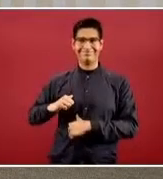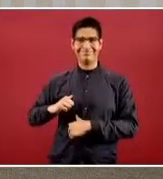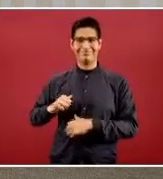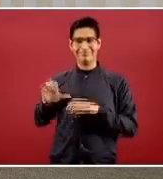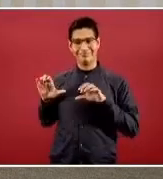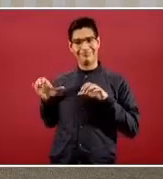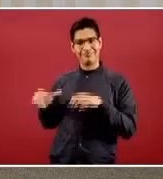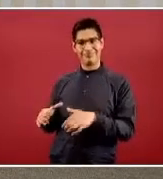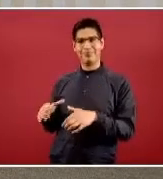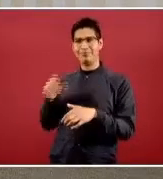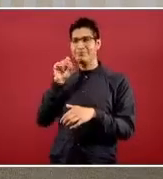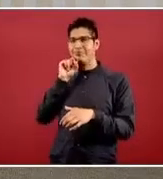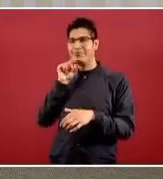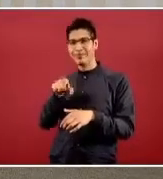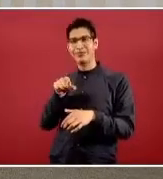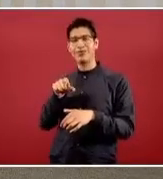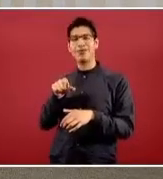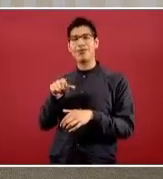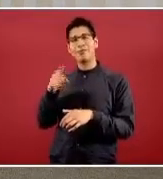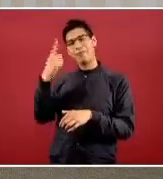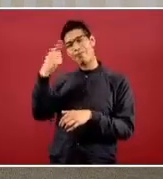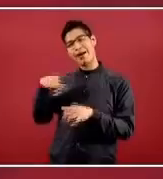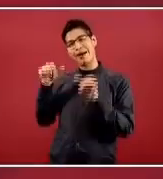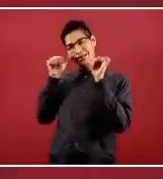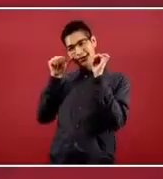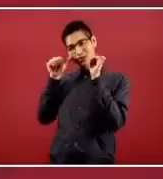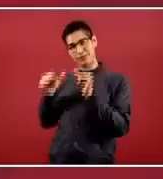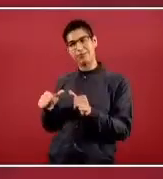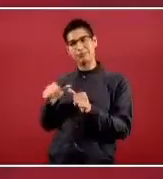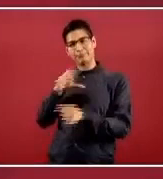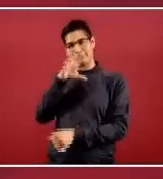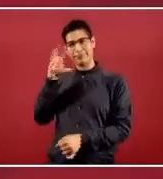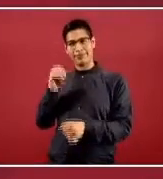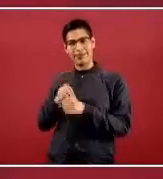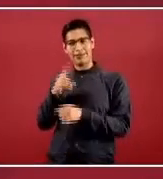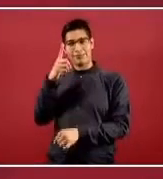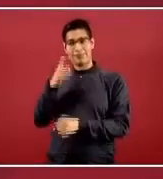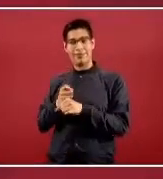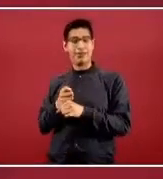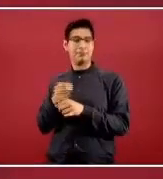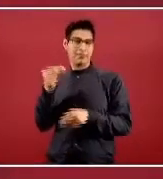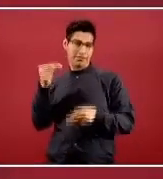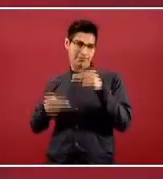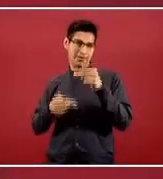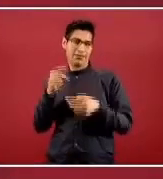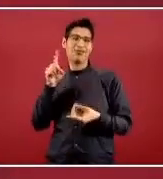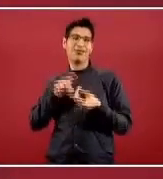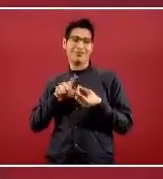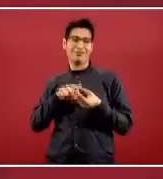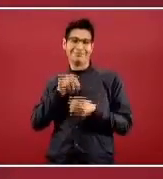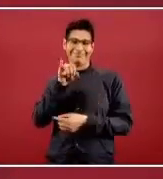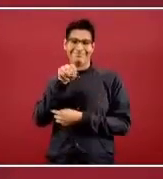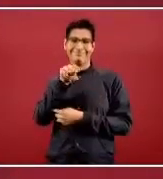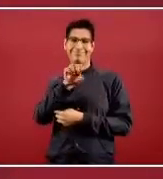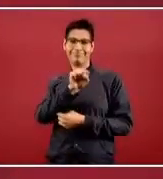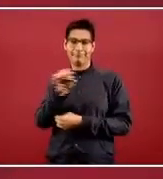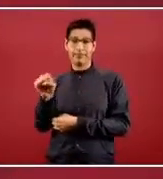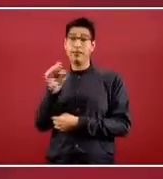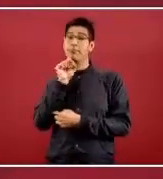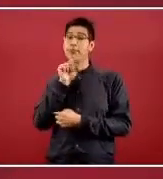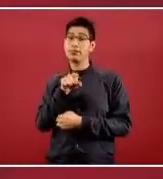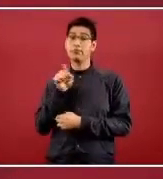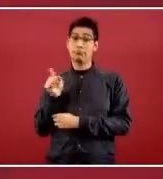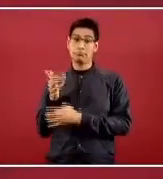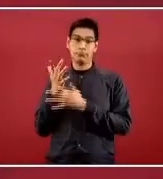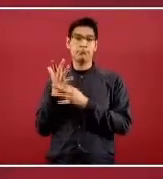de la Coordinación de Atención Integral de Primer Nivel en el Instituto Mexicano del Seguro Social, nos va a dar seguimiento a la situación